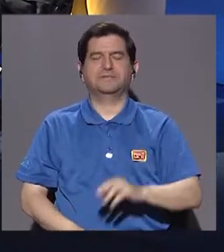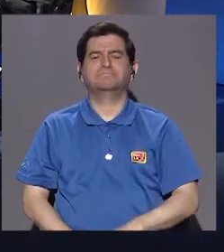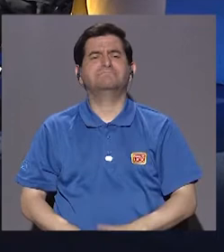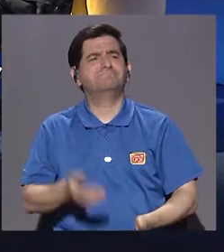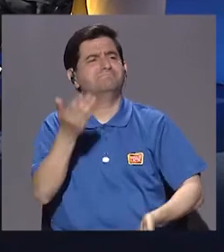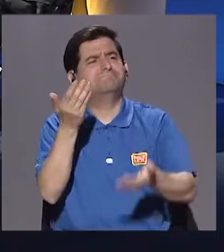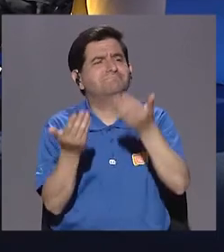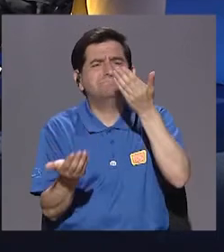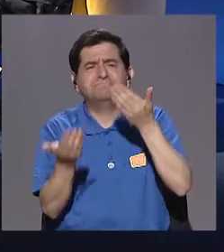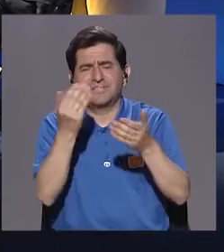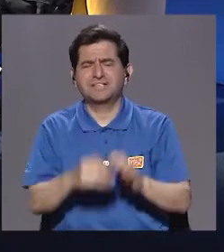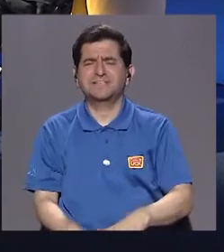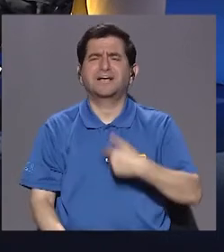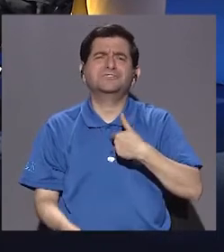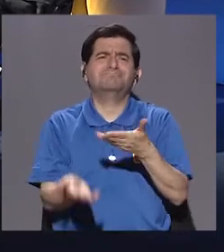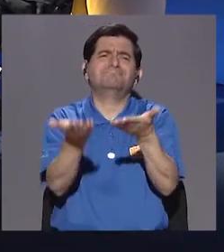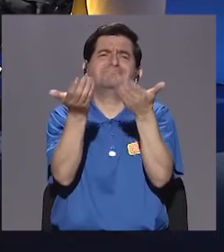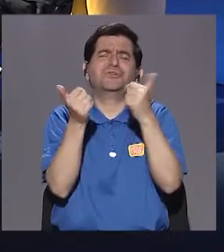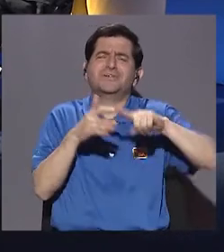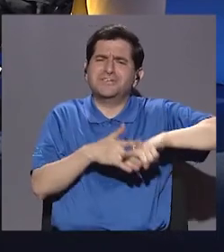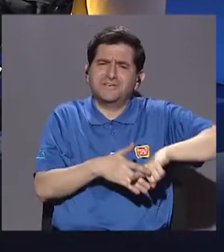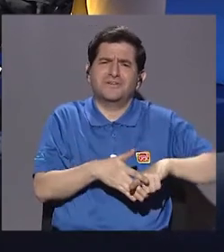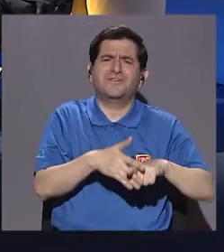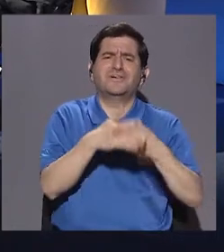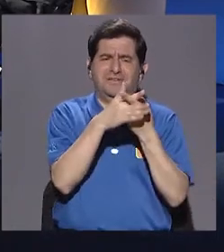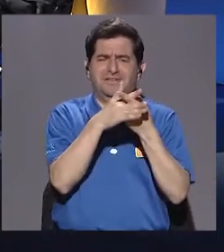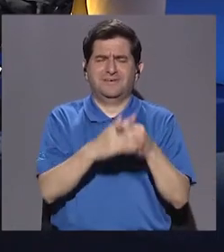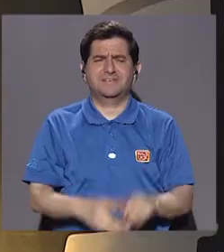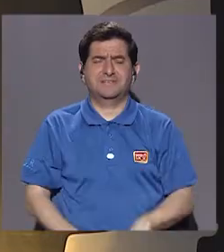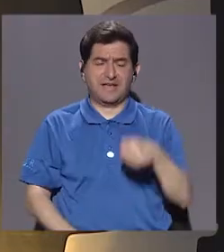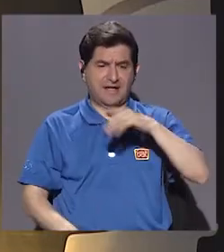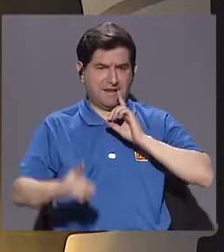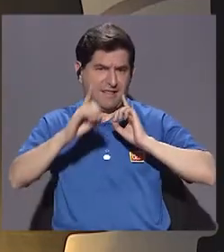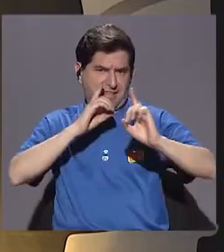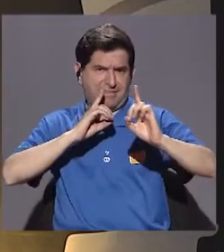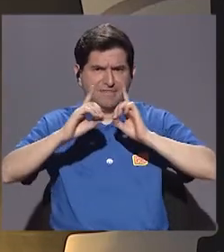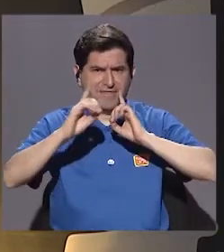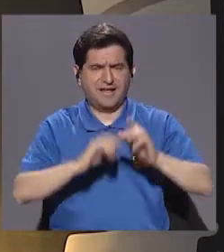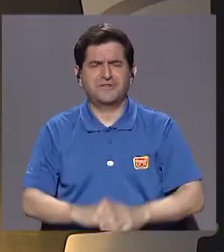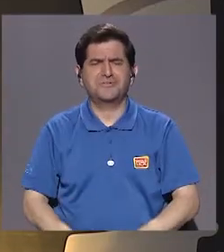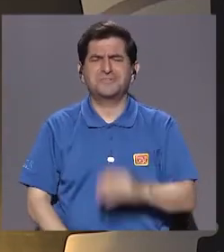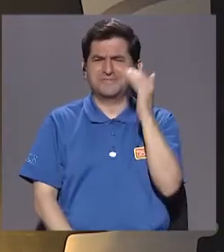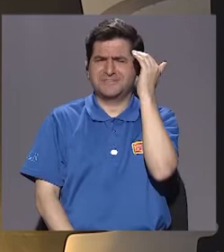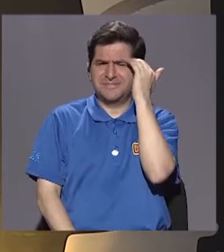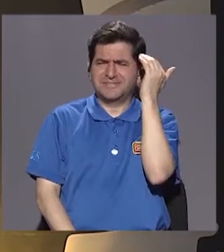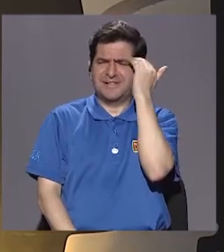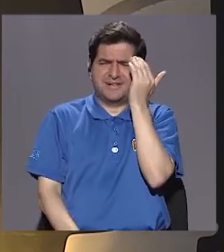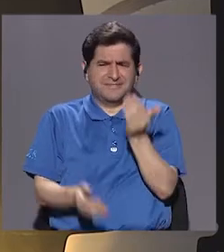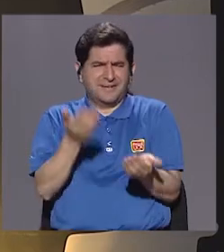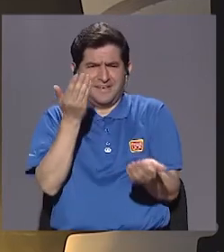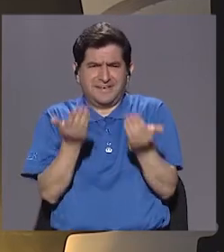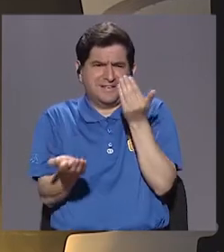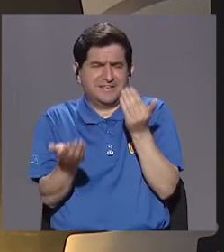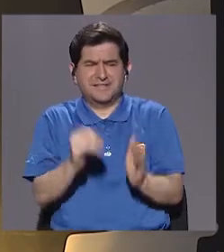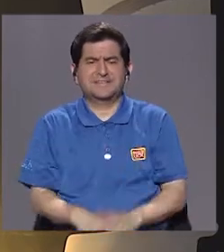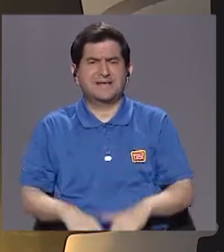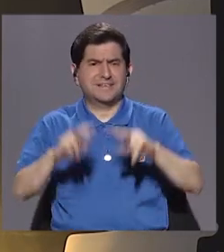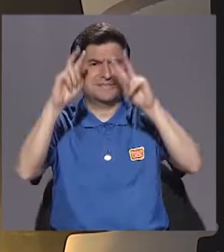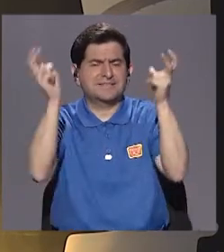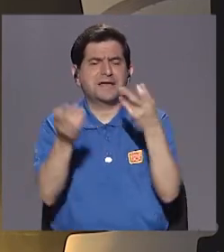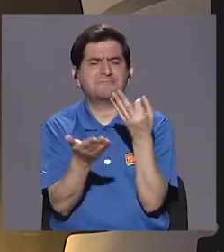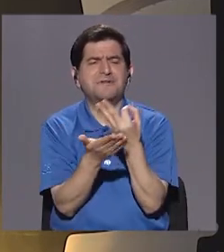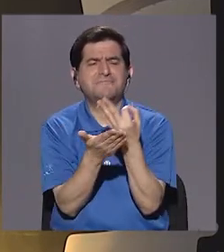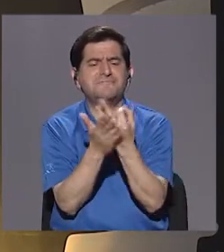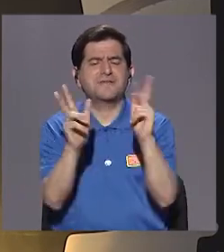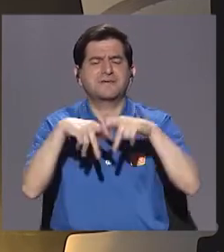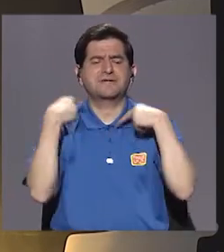tal vez yo quisiera iniciar este diálogo conociendo un poco sobre el tema del